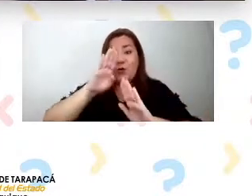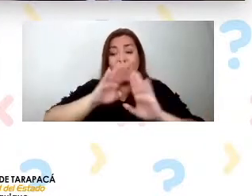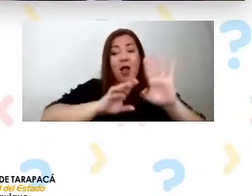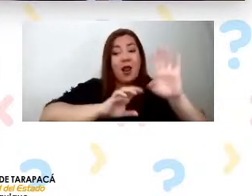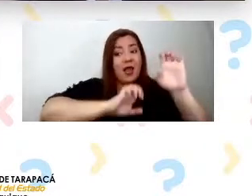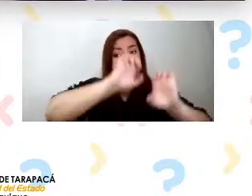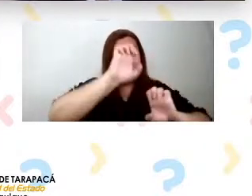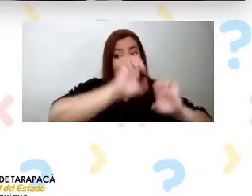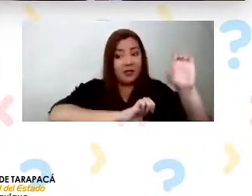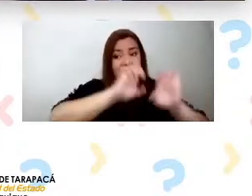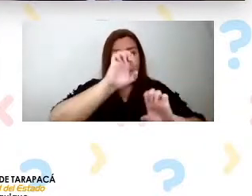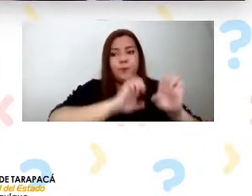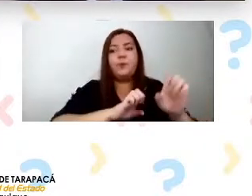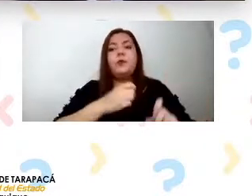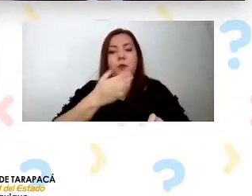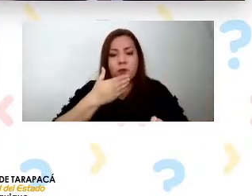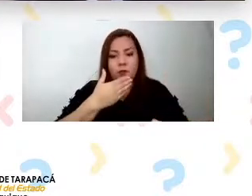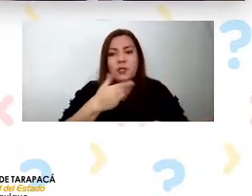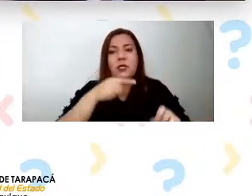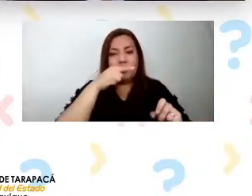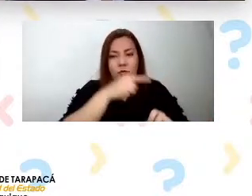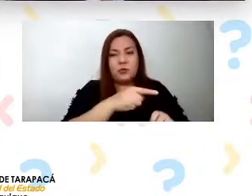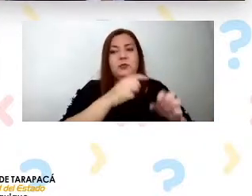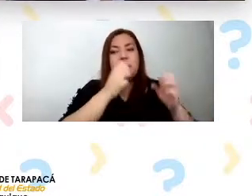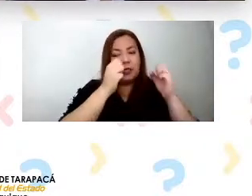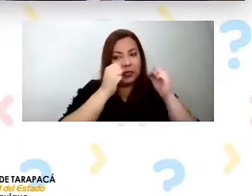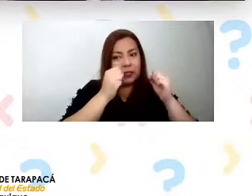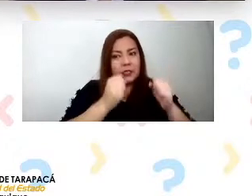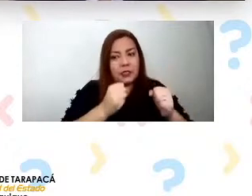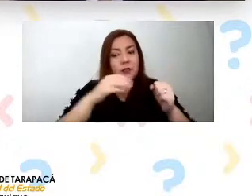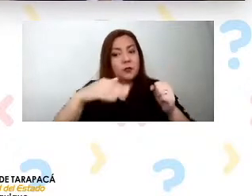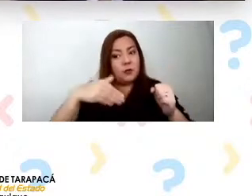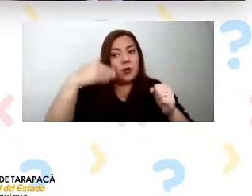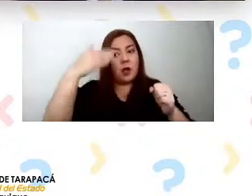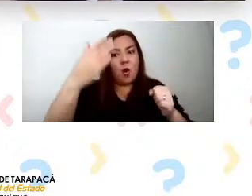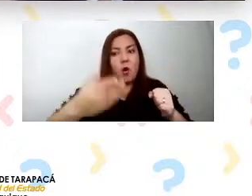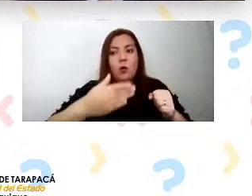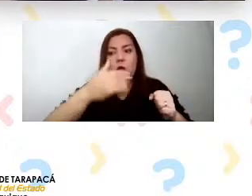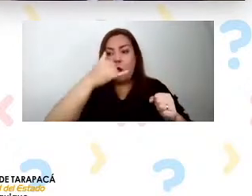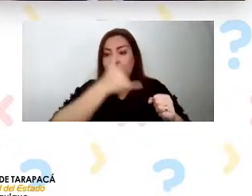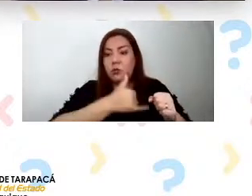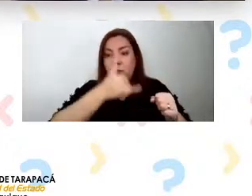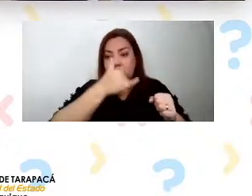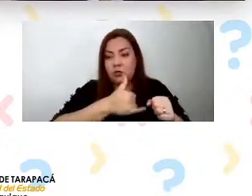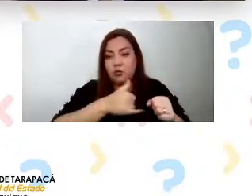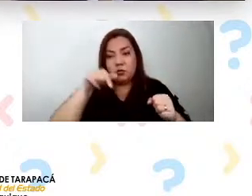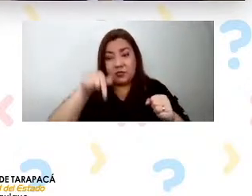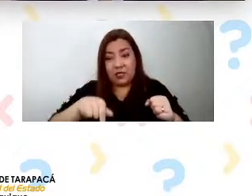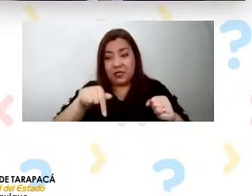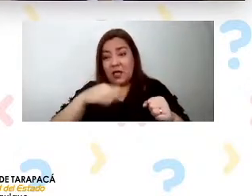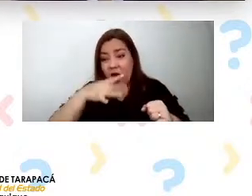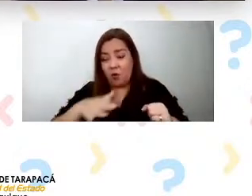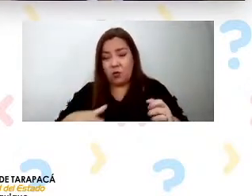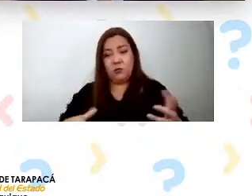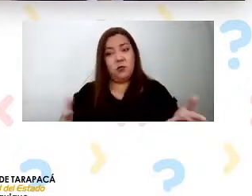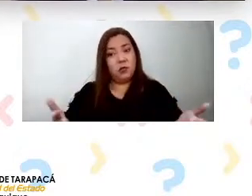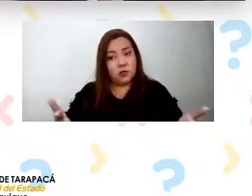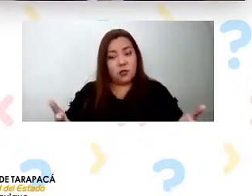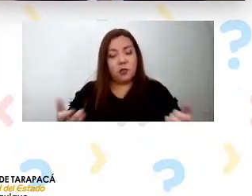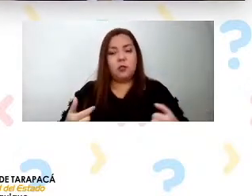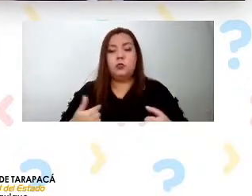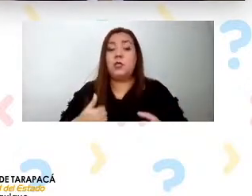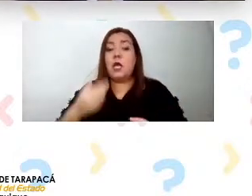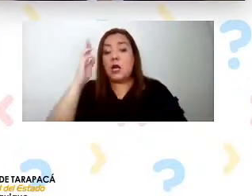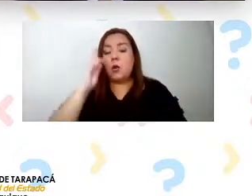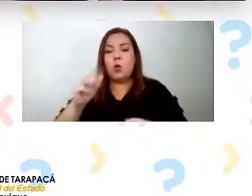que también está generando la posibilidad de una contaminación difusa de estas aguas. Recuerdo entonces que son